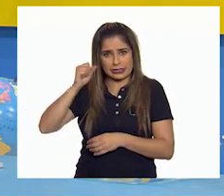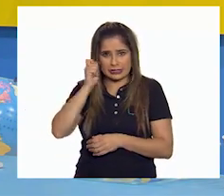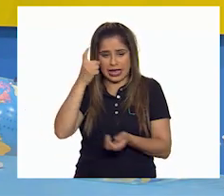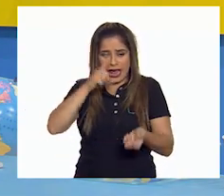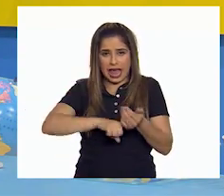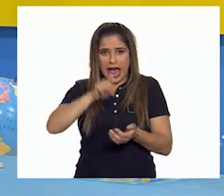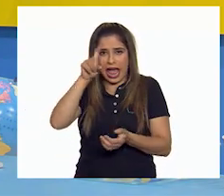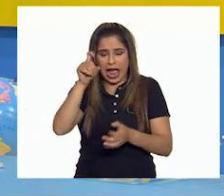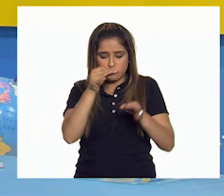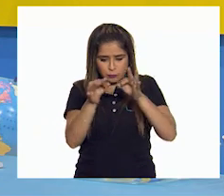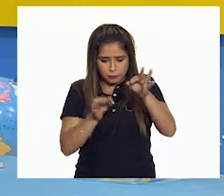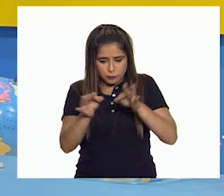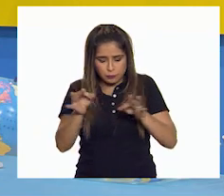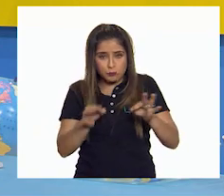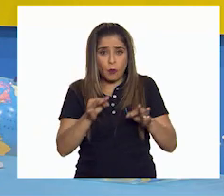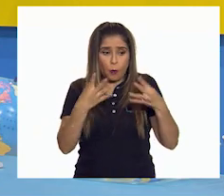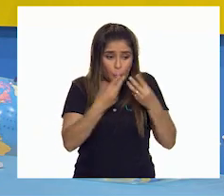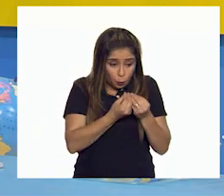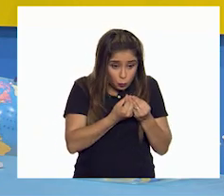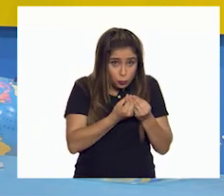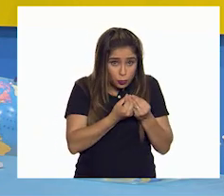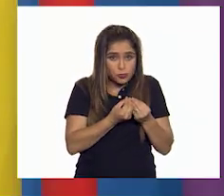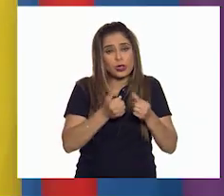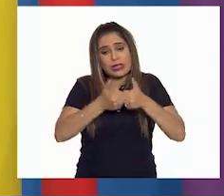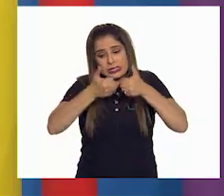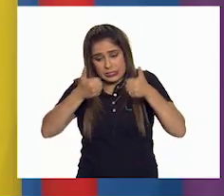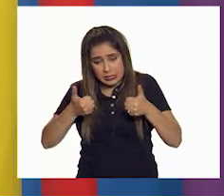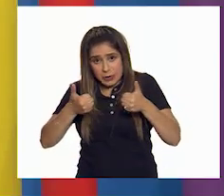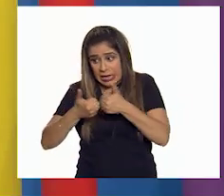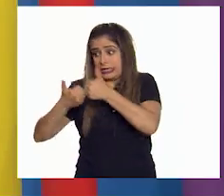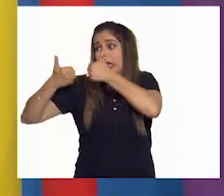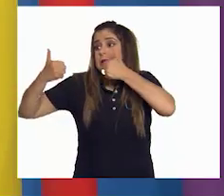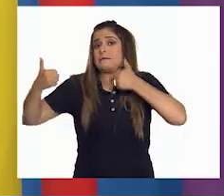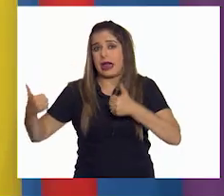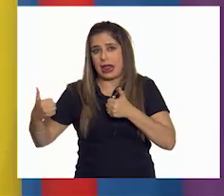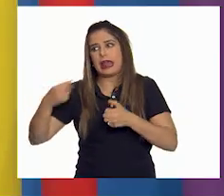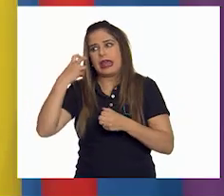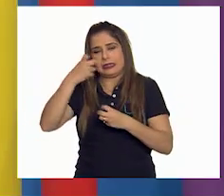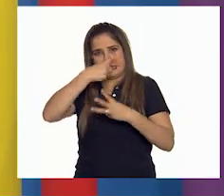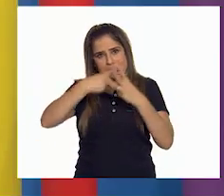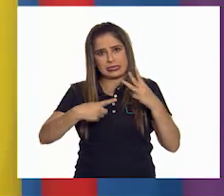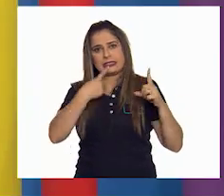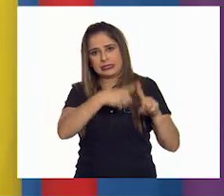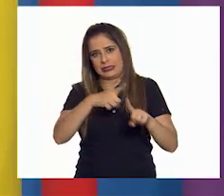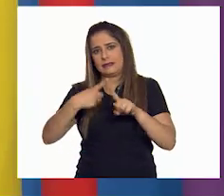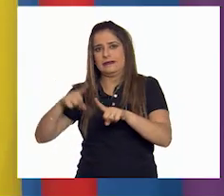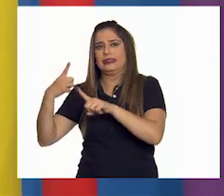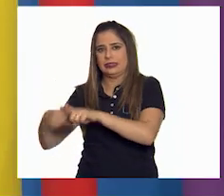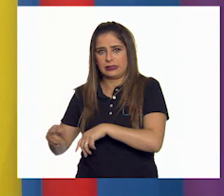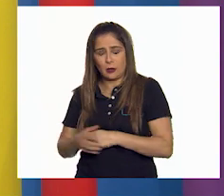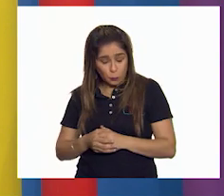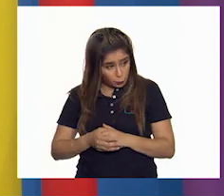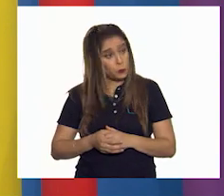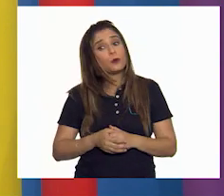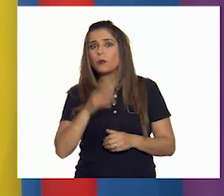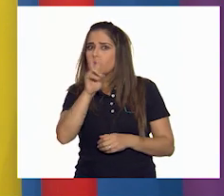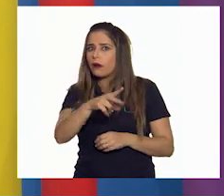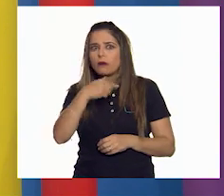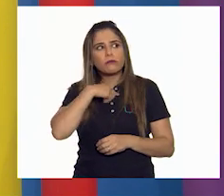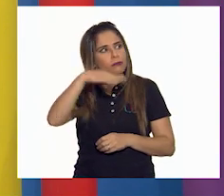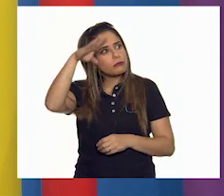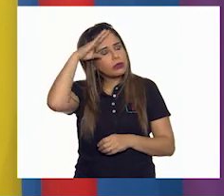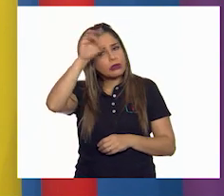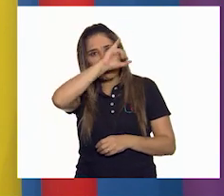que ténganlo muy en cuenta durante esta clase. Vaya, oye, nunca me había puesto a pensar, en todo